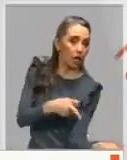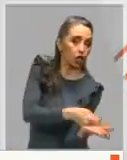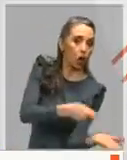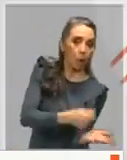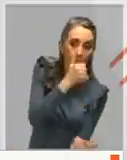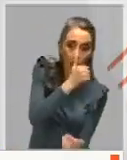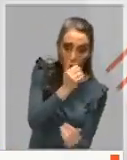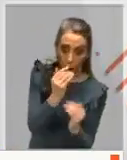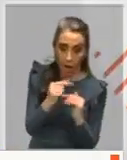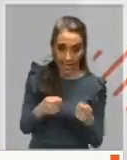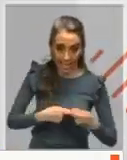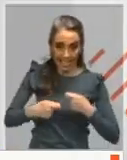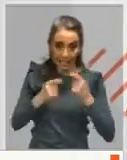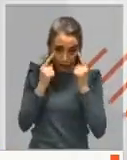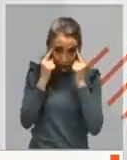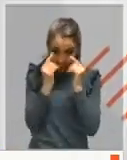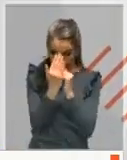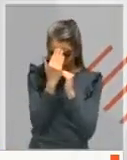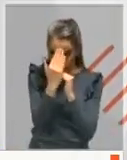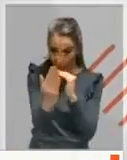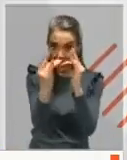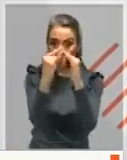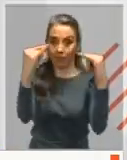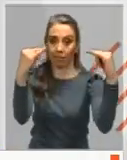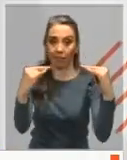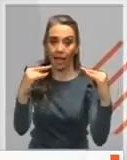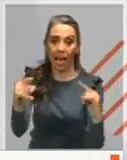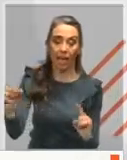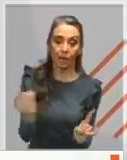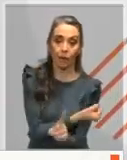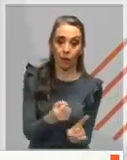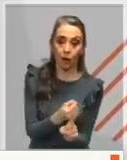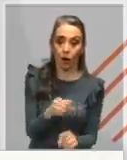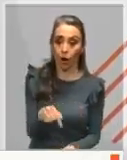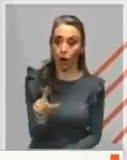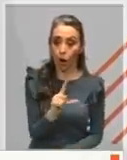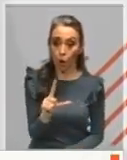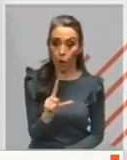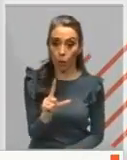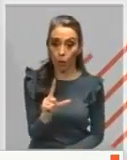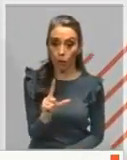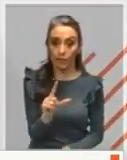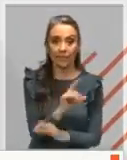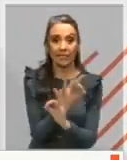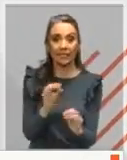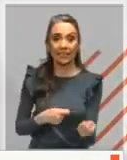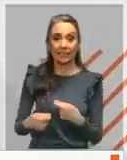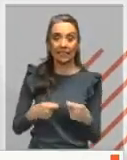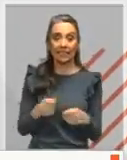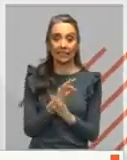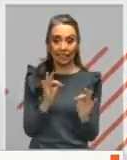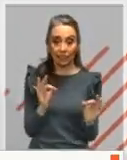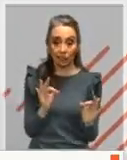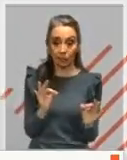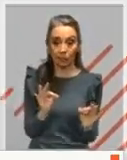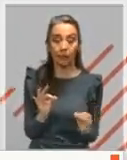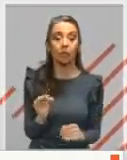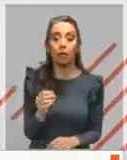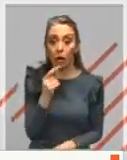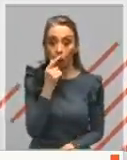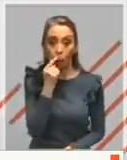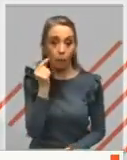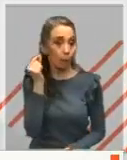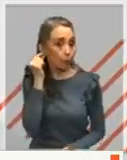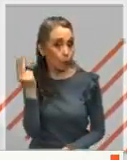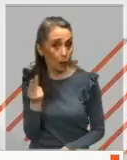casi al frente del local donde fue la agresión y que este lunes no estaba atendiendo. Sí, la pareja de